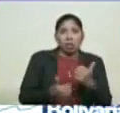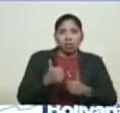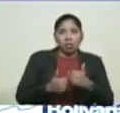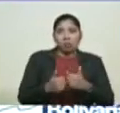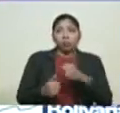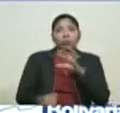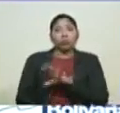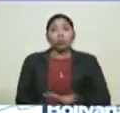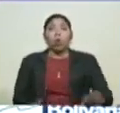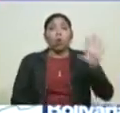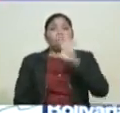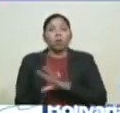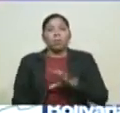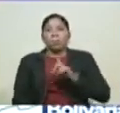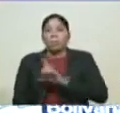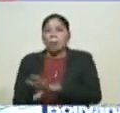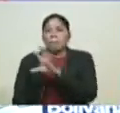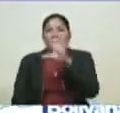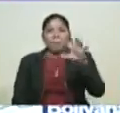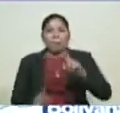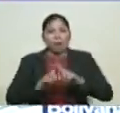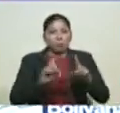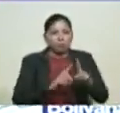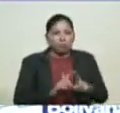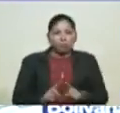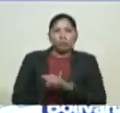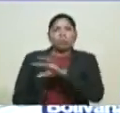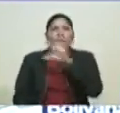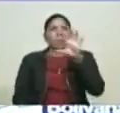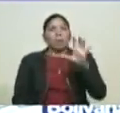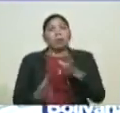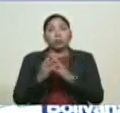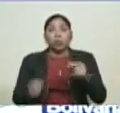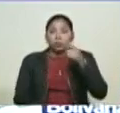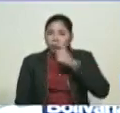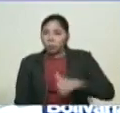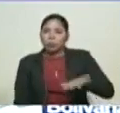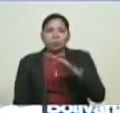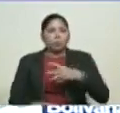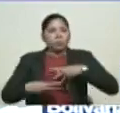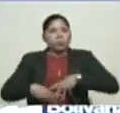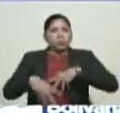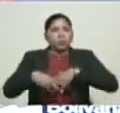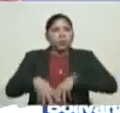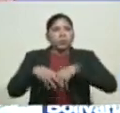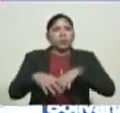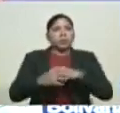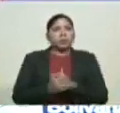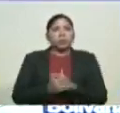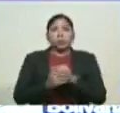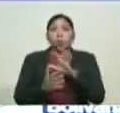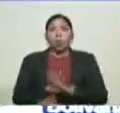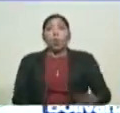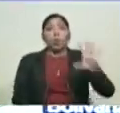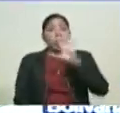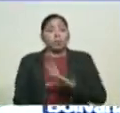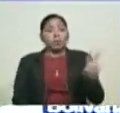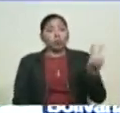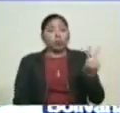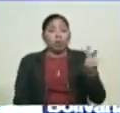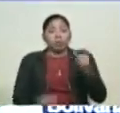estados del país, todos los estados, todas las ciudades, todos los pueblos se movilizaron, todos. Eso fue a lo largo y ancho del país